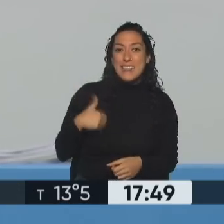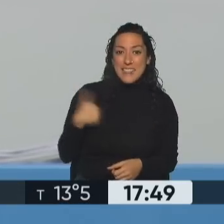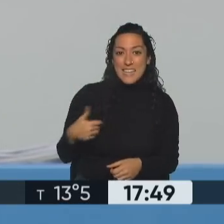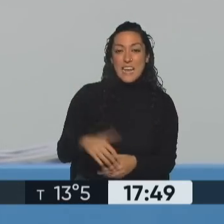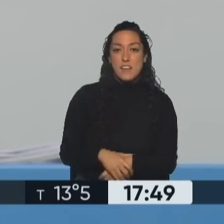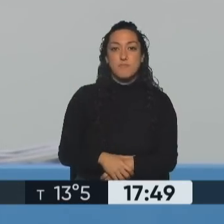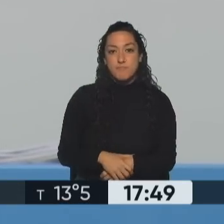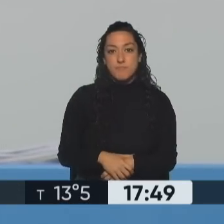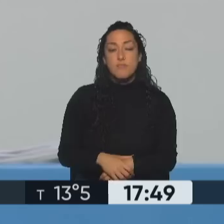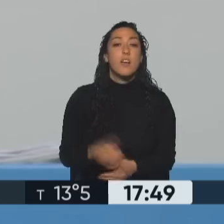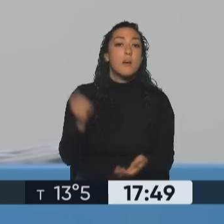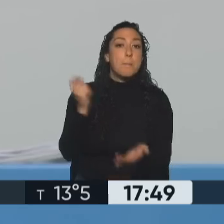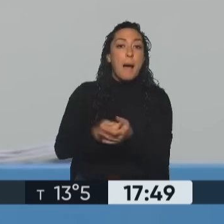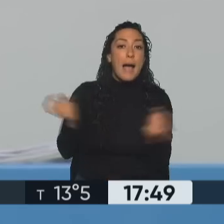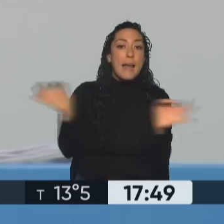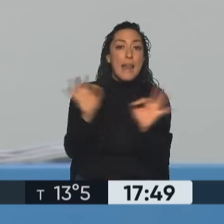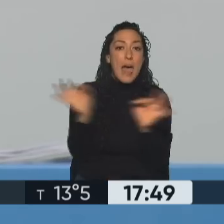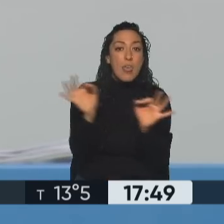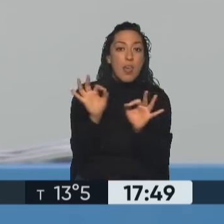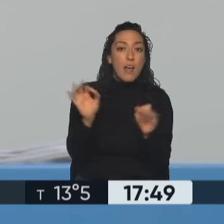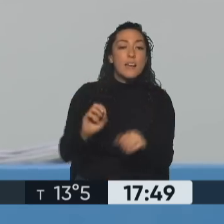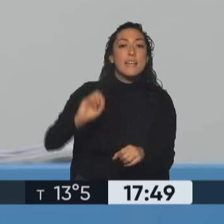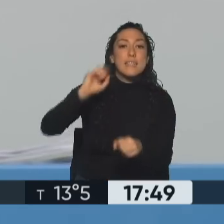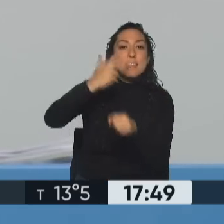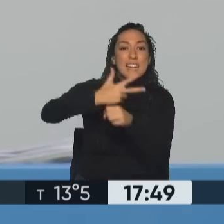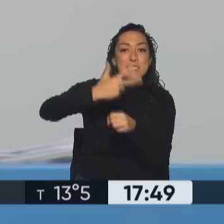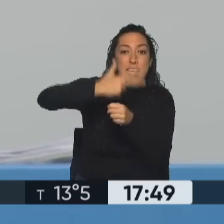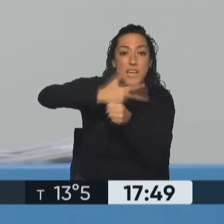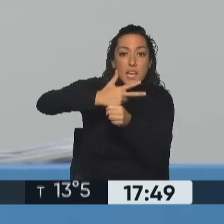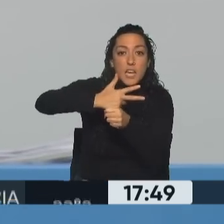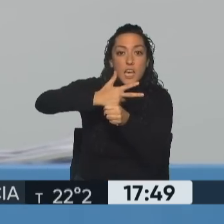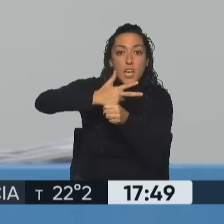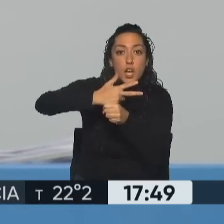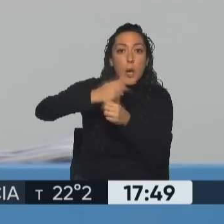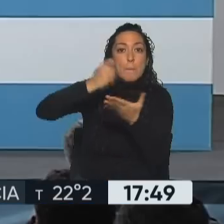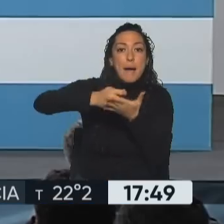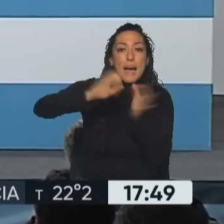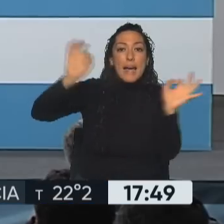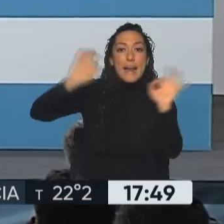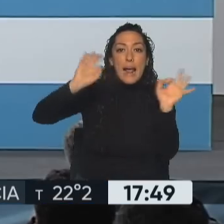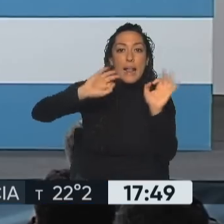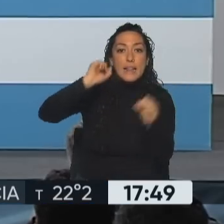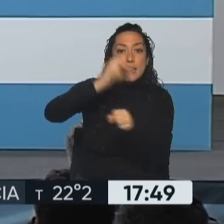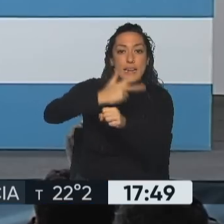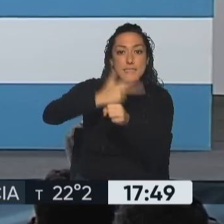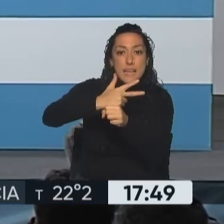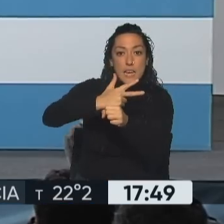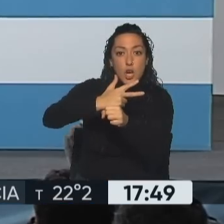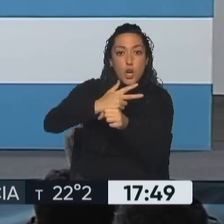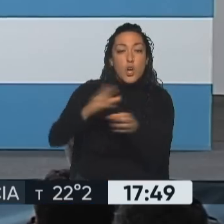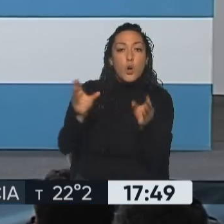Tercer país evasor en el mundo. Tercer país evasor en el mundo. Junto